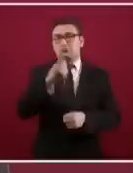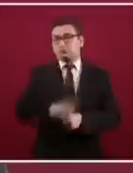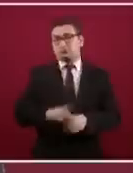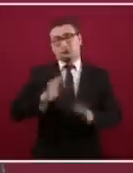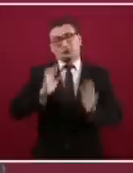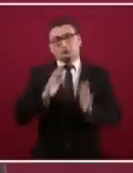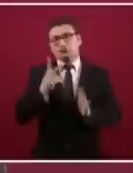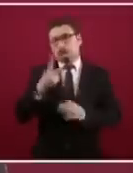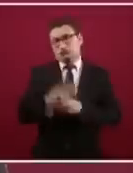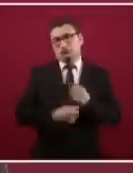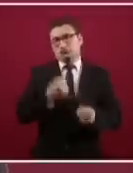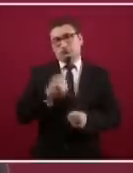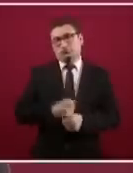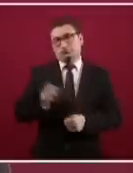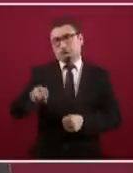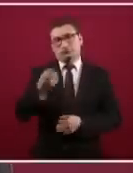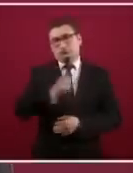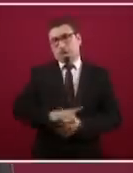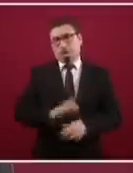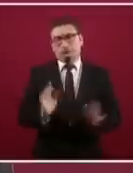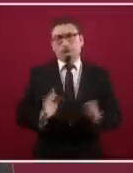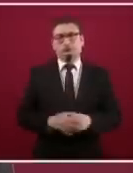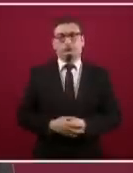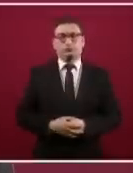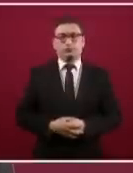son 2 años,